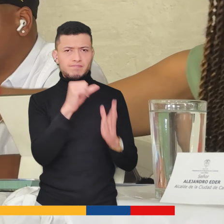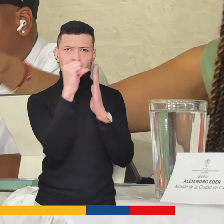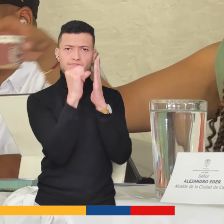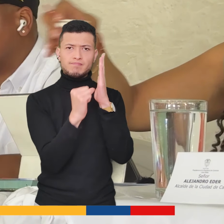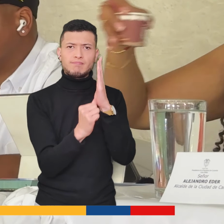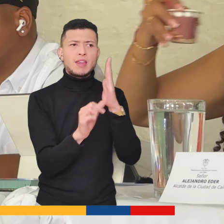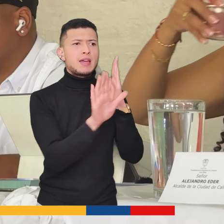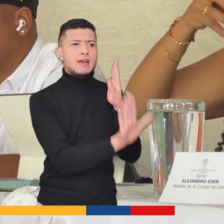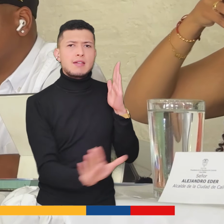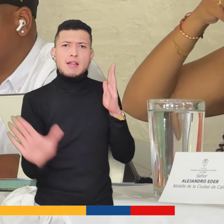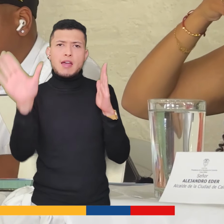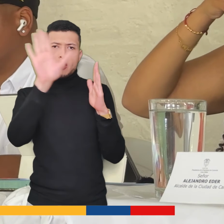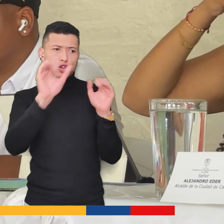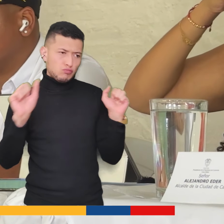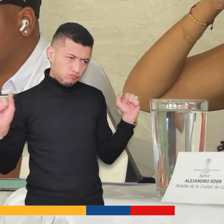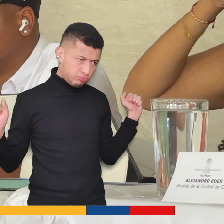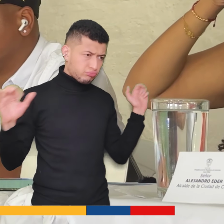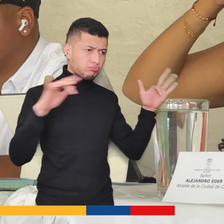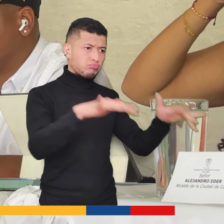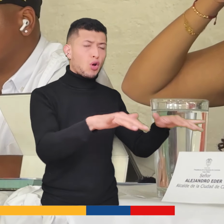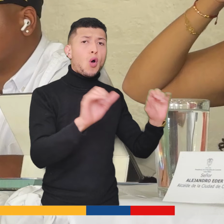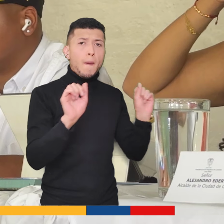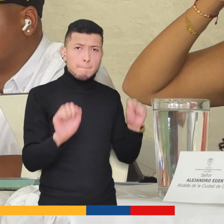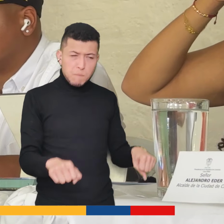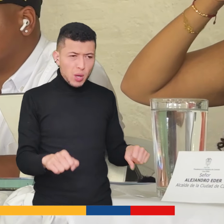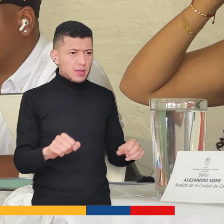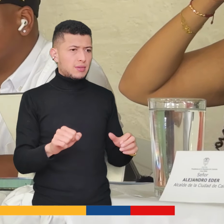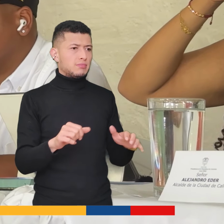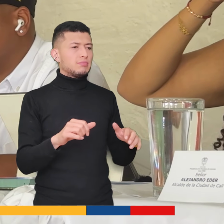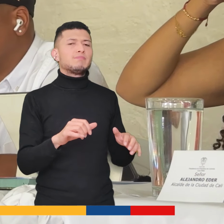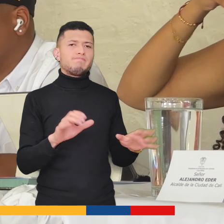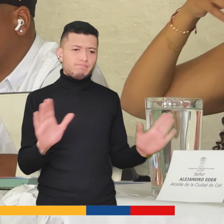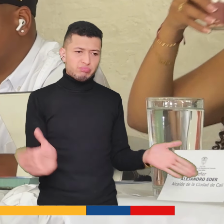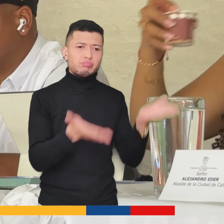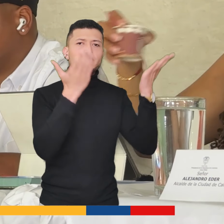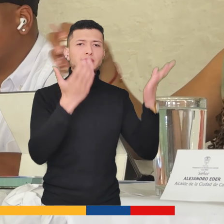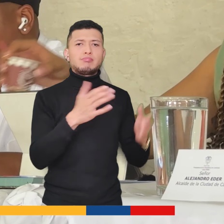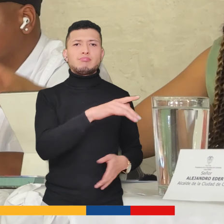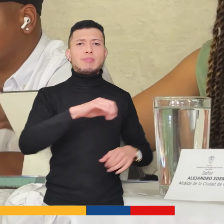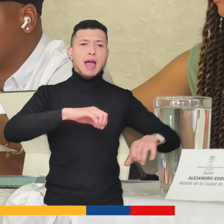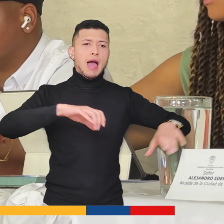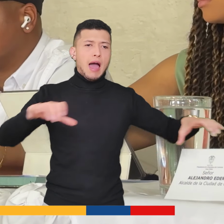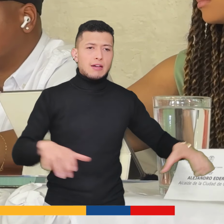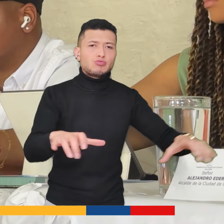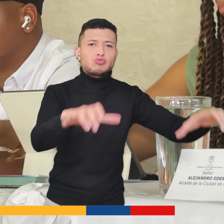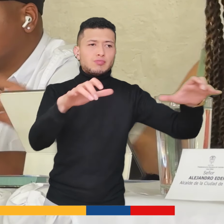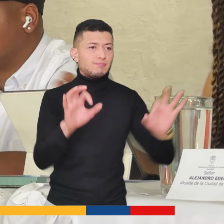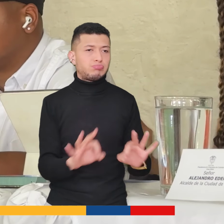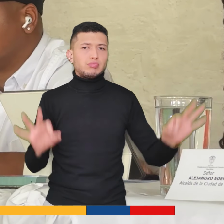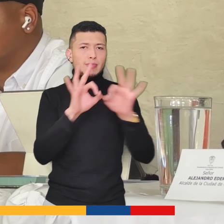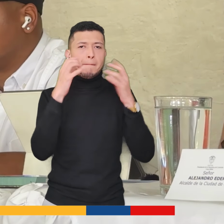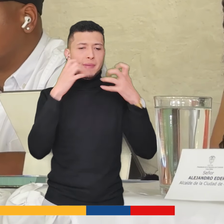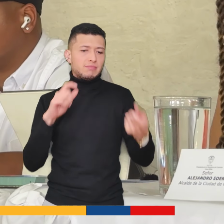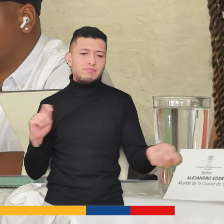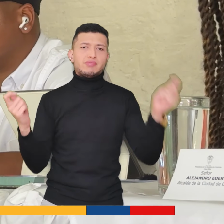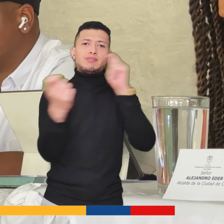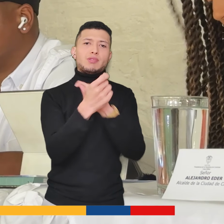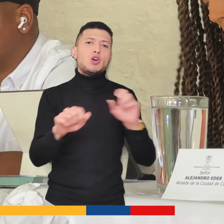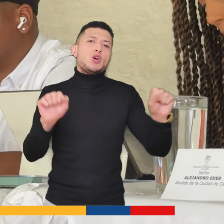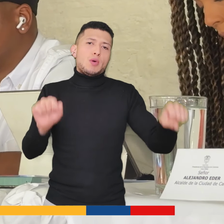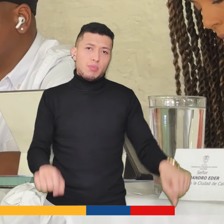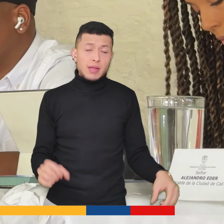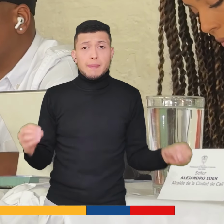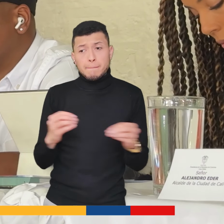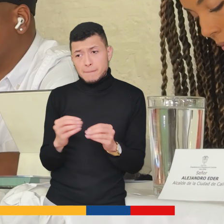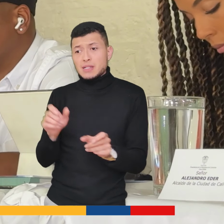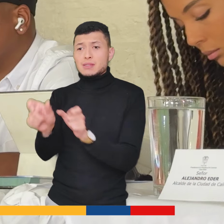agenda regional, vamos a traer acciones importantes para la transformación y